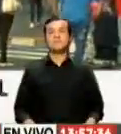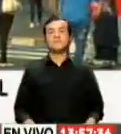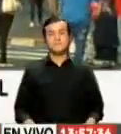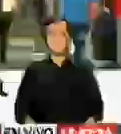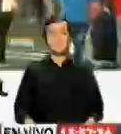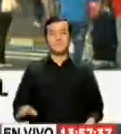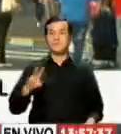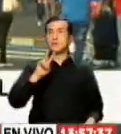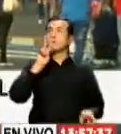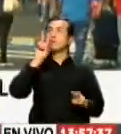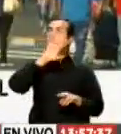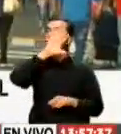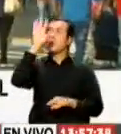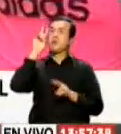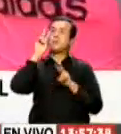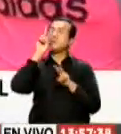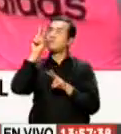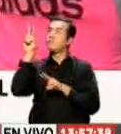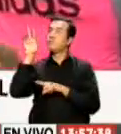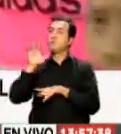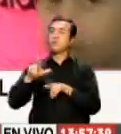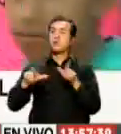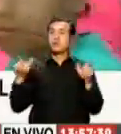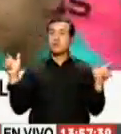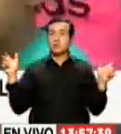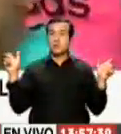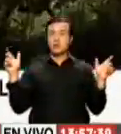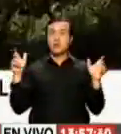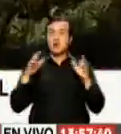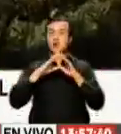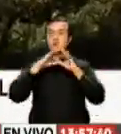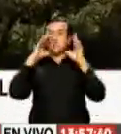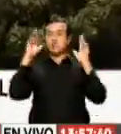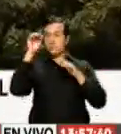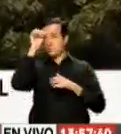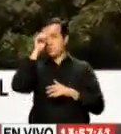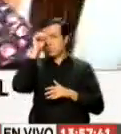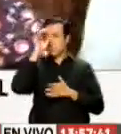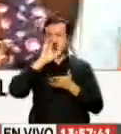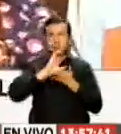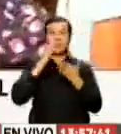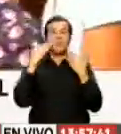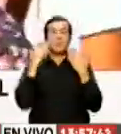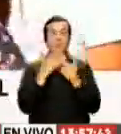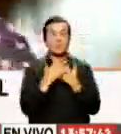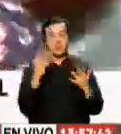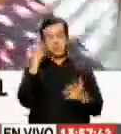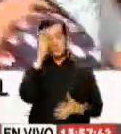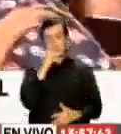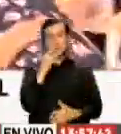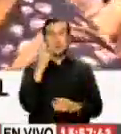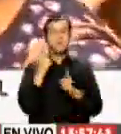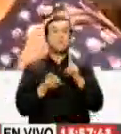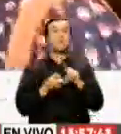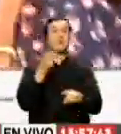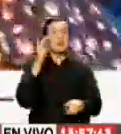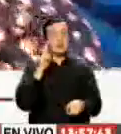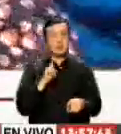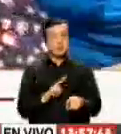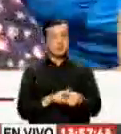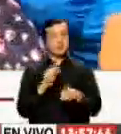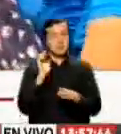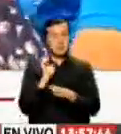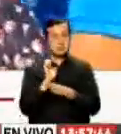Hacia el cielo se dirigieron las miradas de quienes transitaron este domingo por el centro de Guayaquil. Muy bonito, por primera vez en